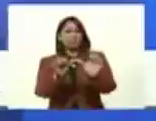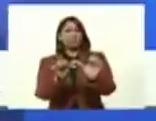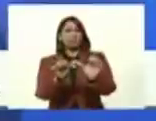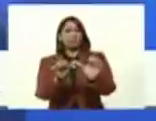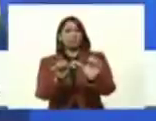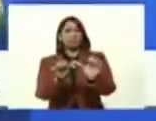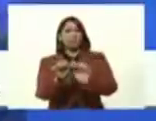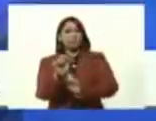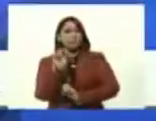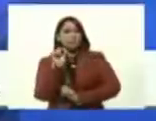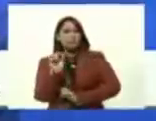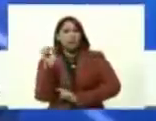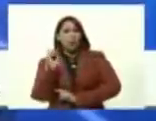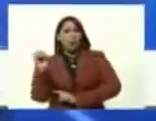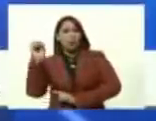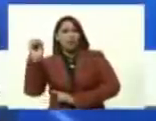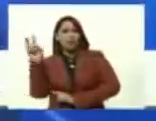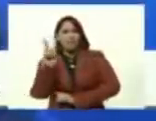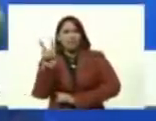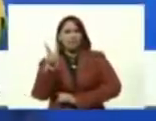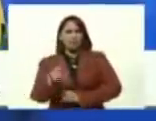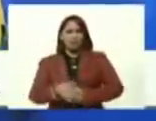oriental